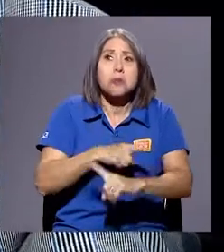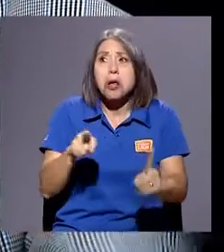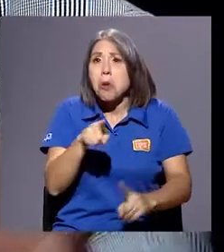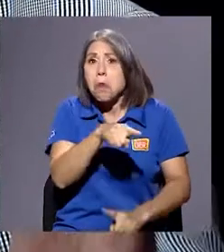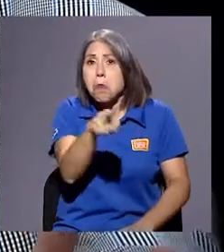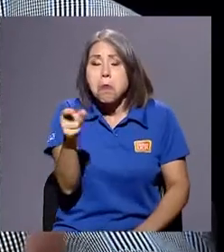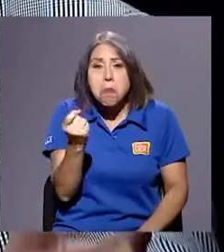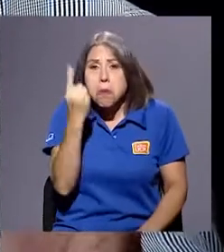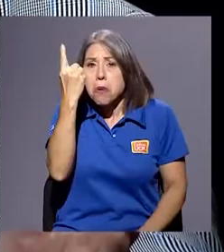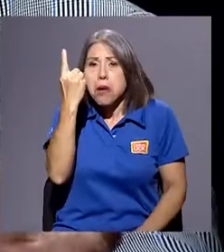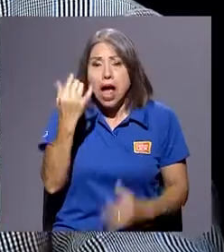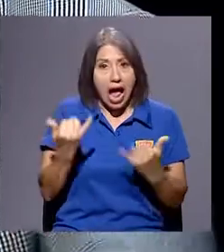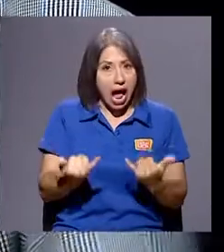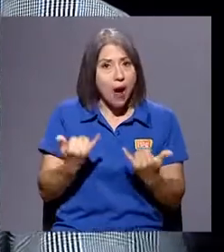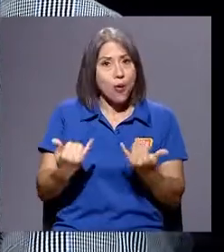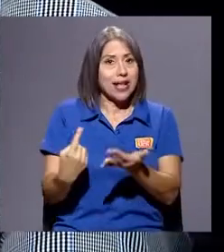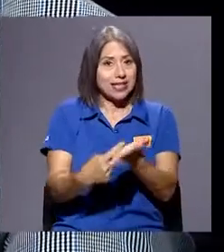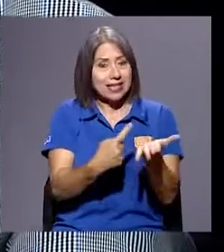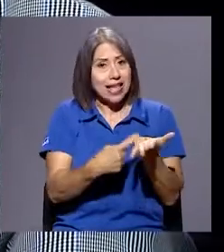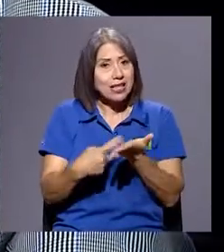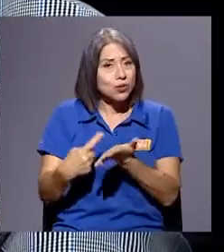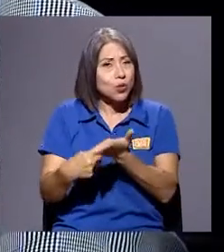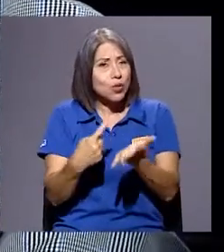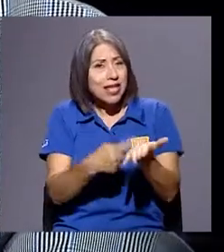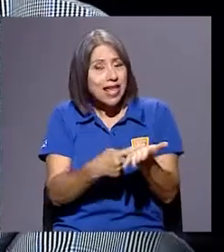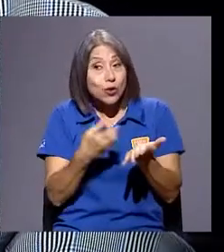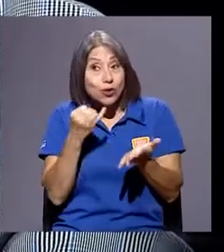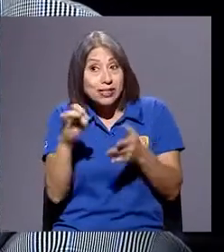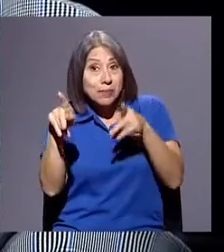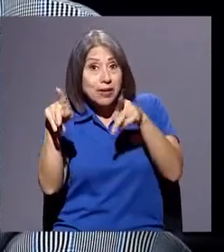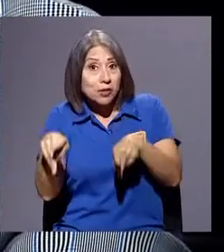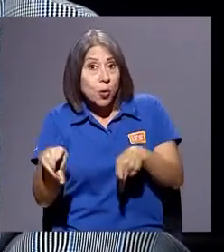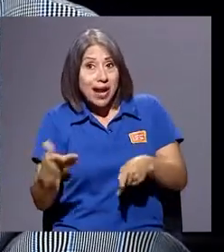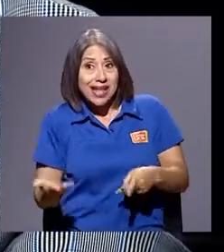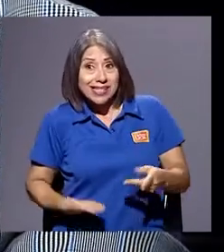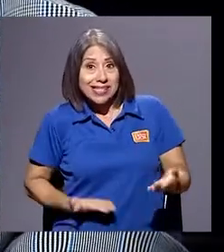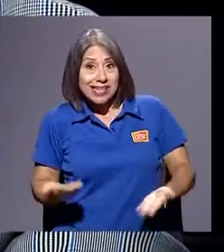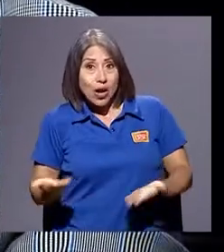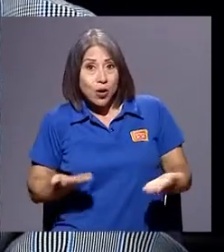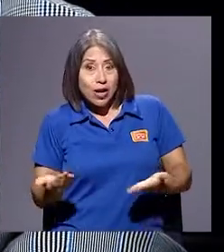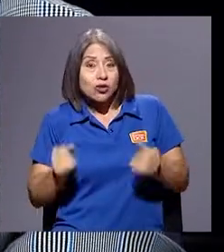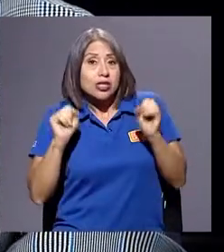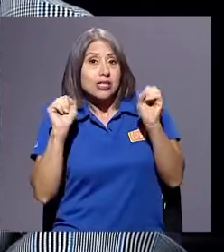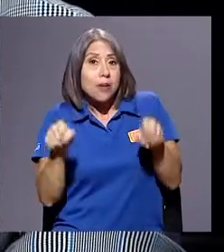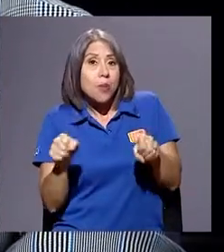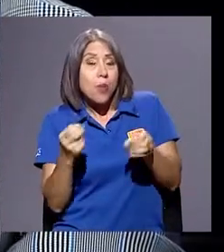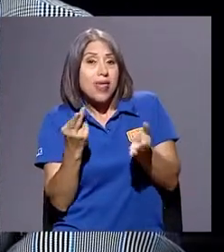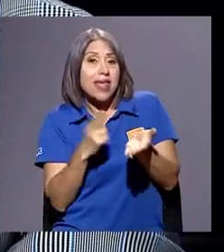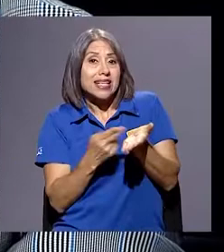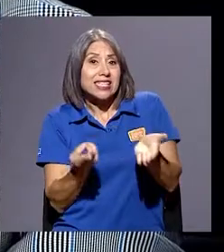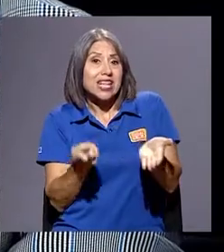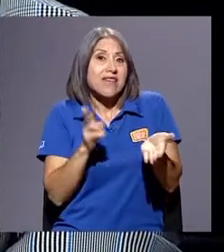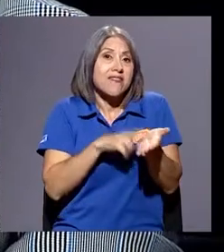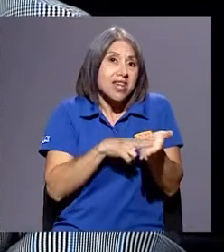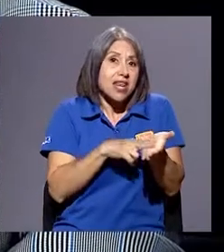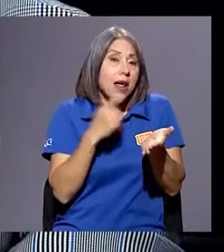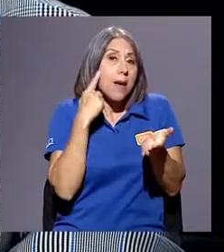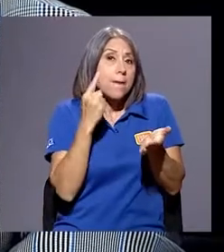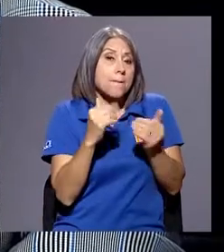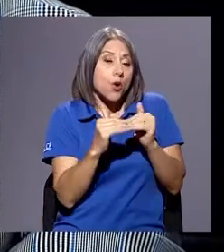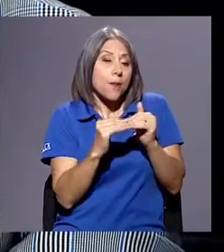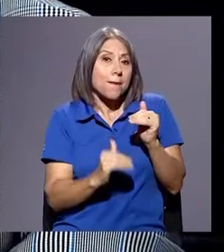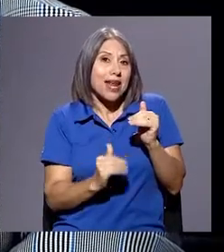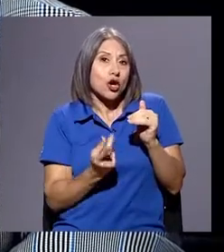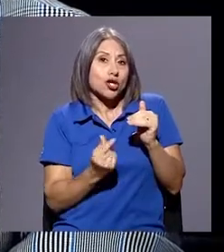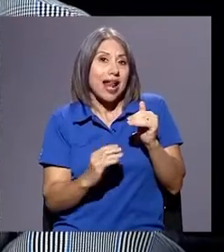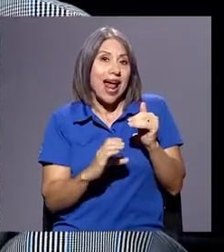discutiendo abiertamente si se puede inscribir por menor salario a alguien en la caja, como se hace con las